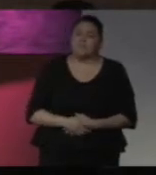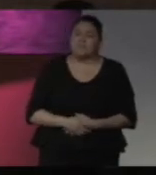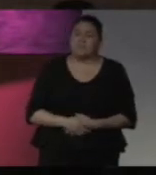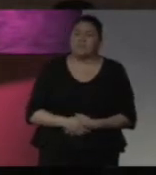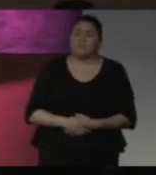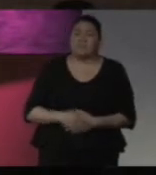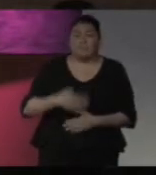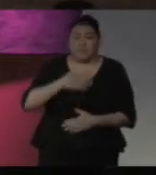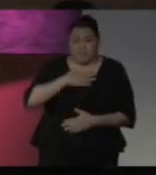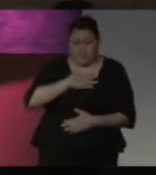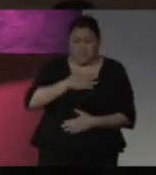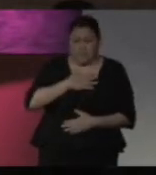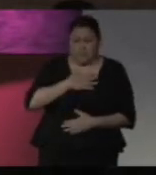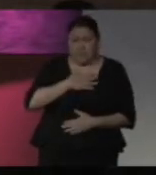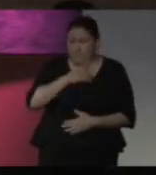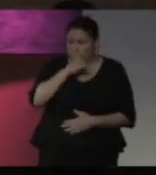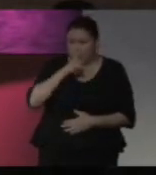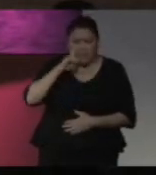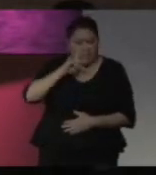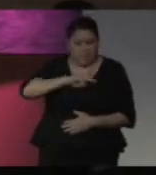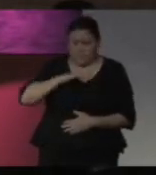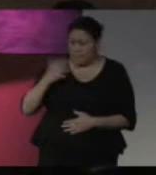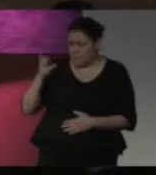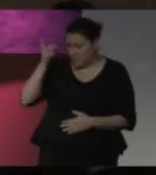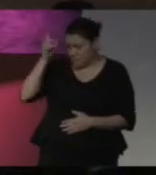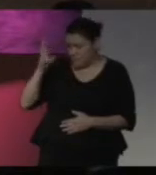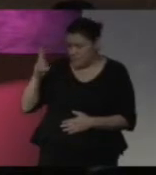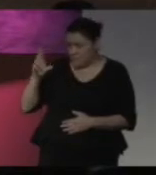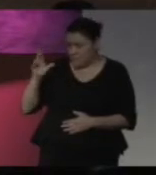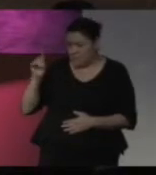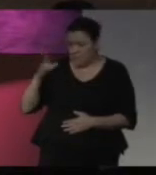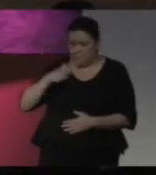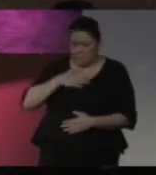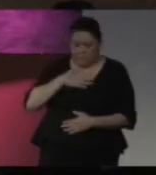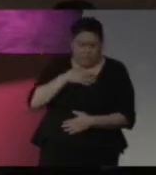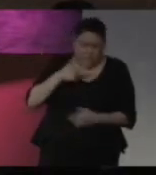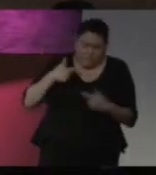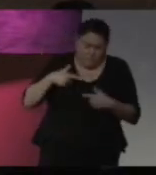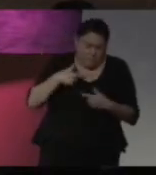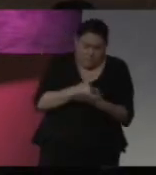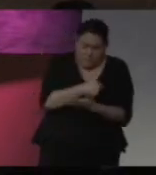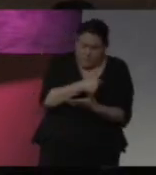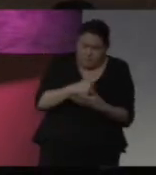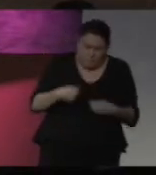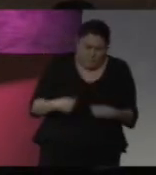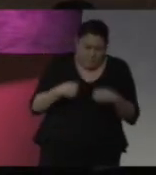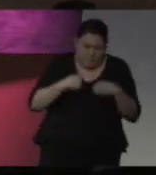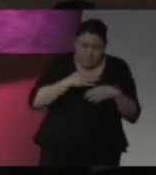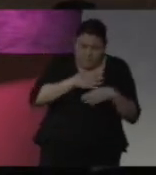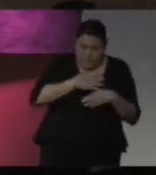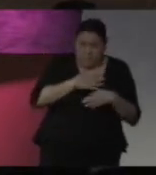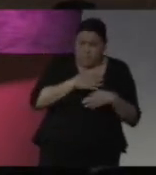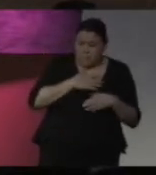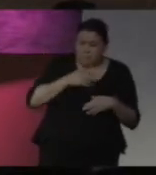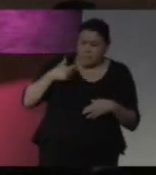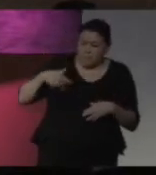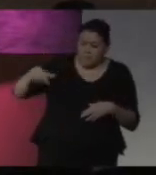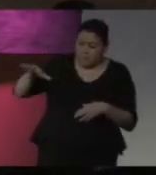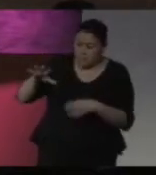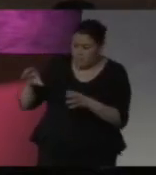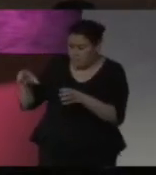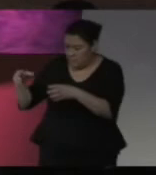desde nuestra mirada, como decía el doctor Rodrigo, desde nuestra mirada de ciudad, este concepto de sujeto